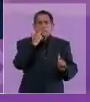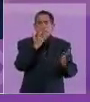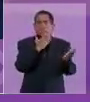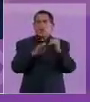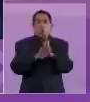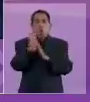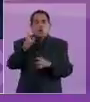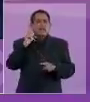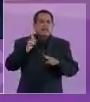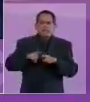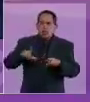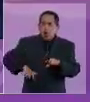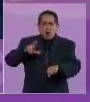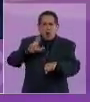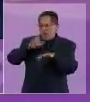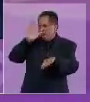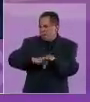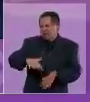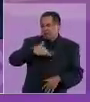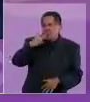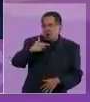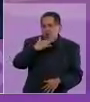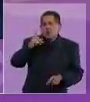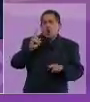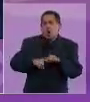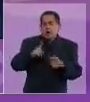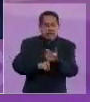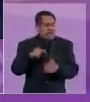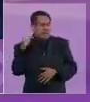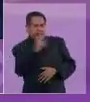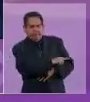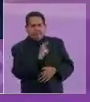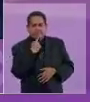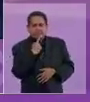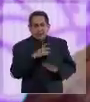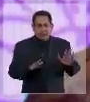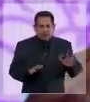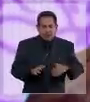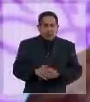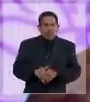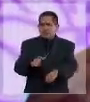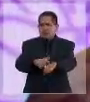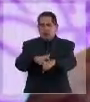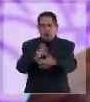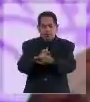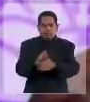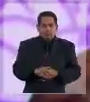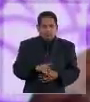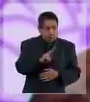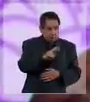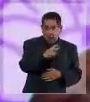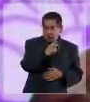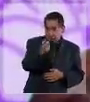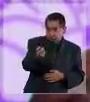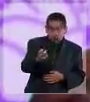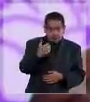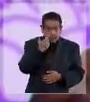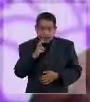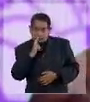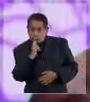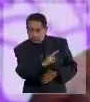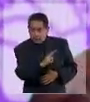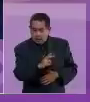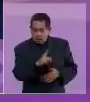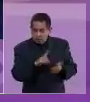corruptos que hemos tenido es Andrés Manuel, porque es de los pocos... Tiempo, candidato. Por alusiones quiere intervenir en este